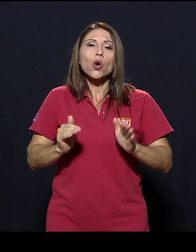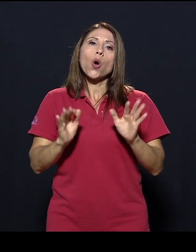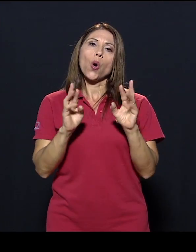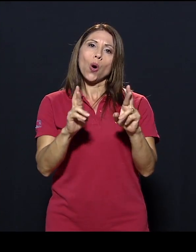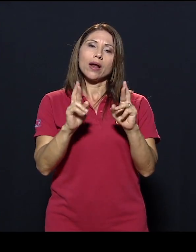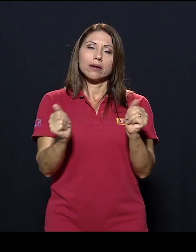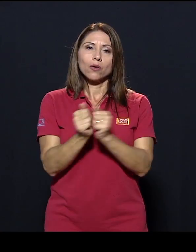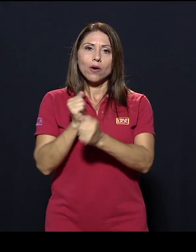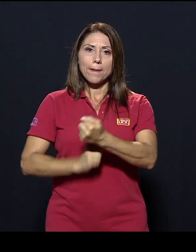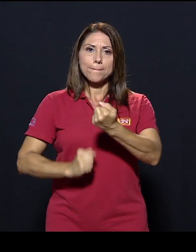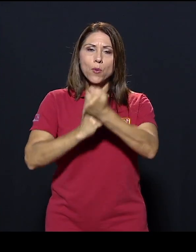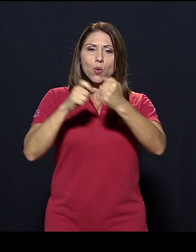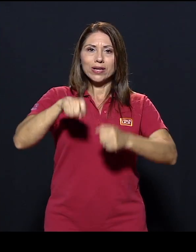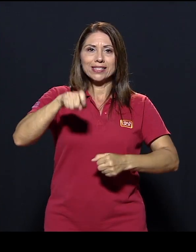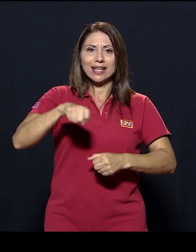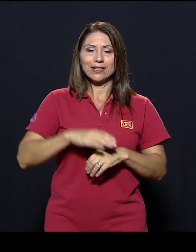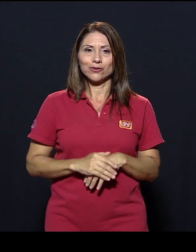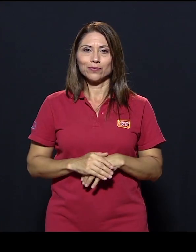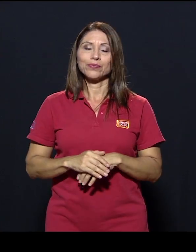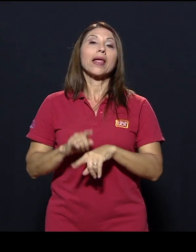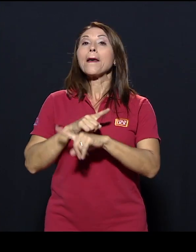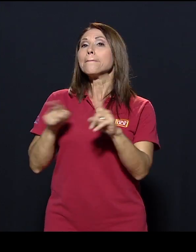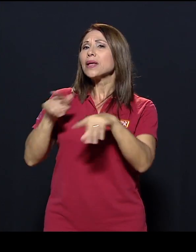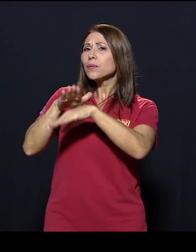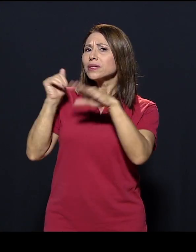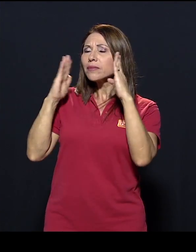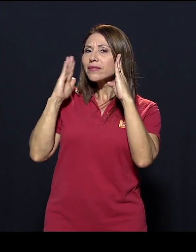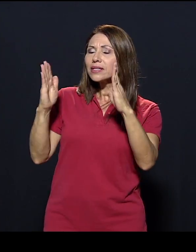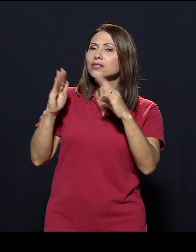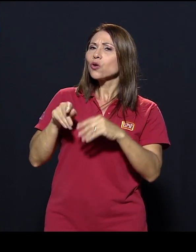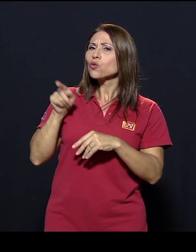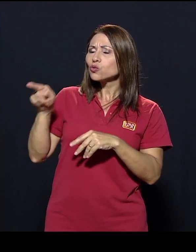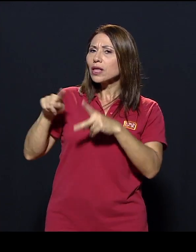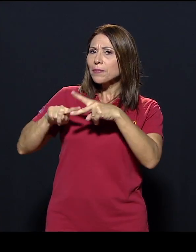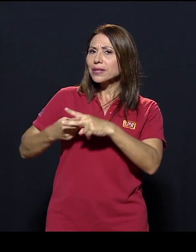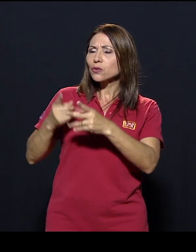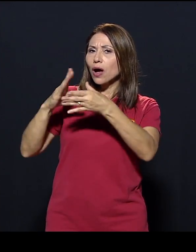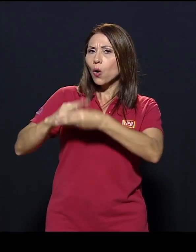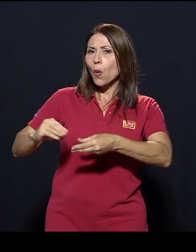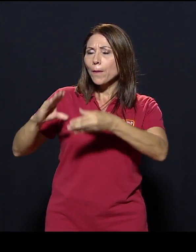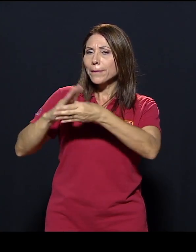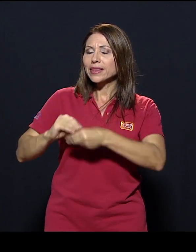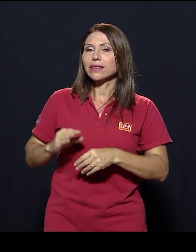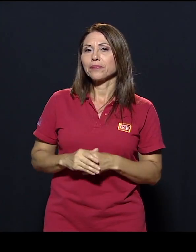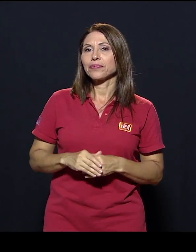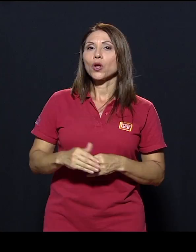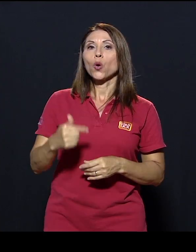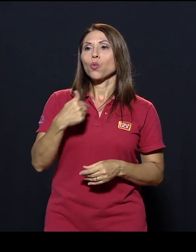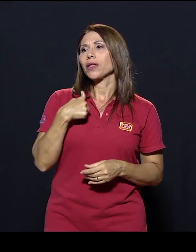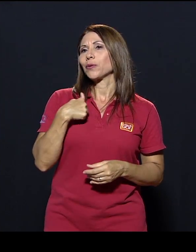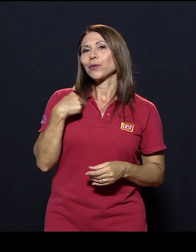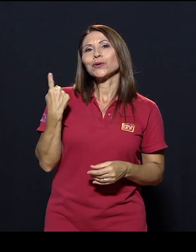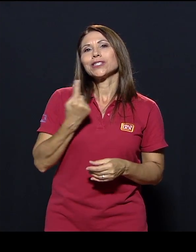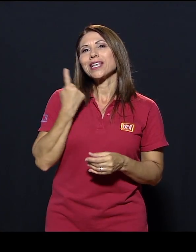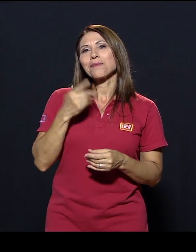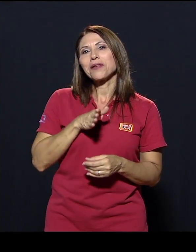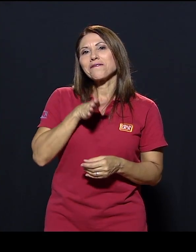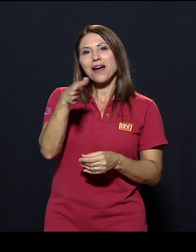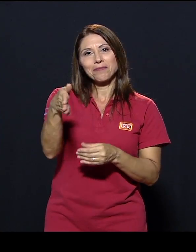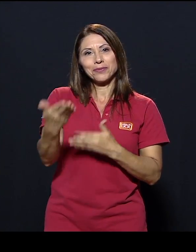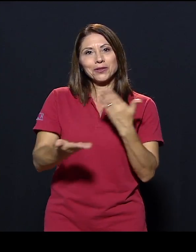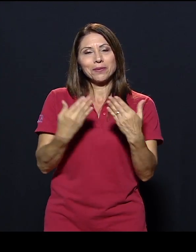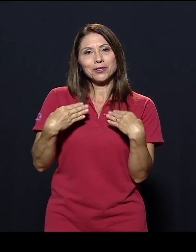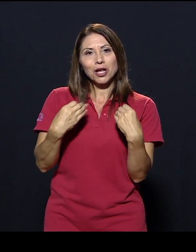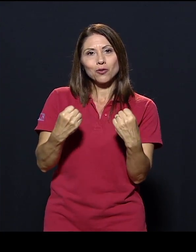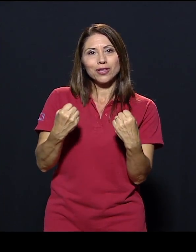y ojalá con los apoyos que son necesarios, pero me llamaba la atención lo que empezaste a comentar de cuando uno llega